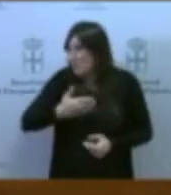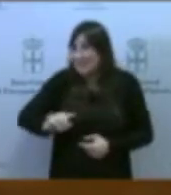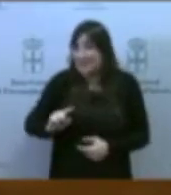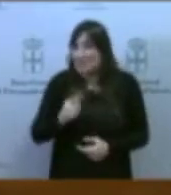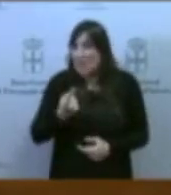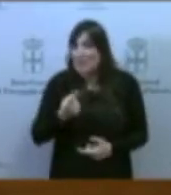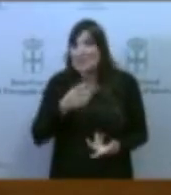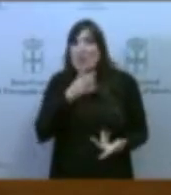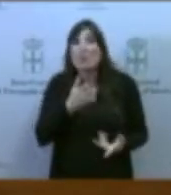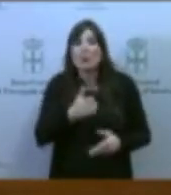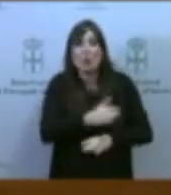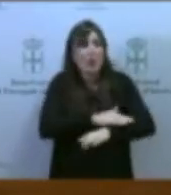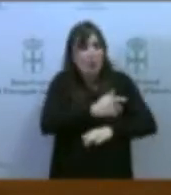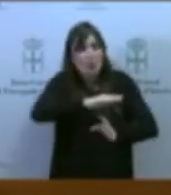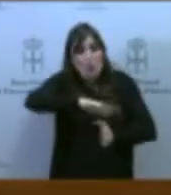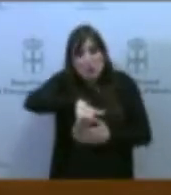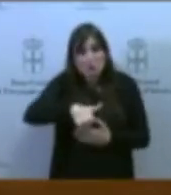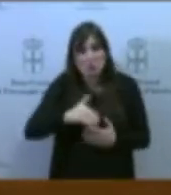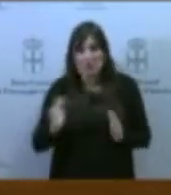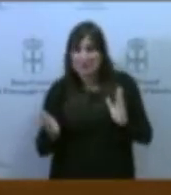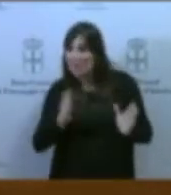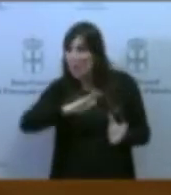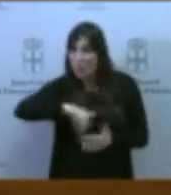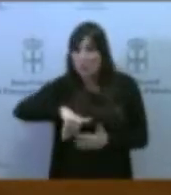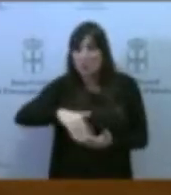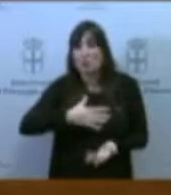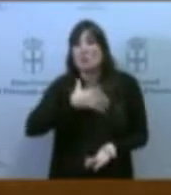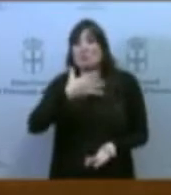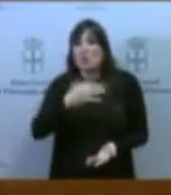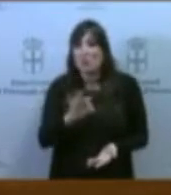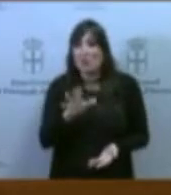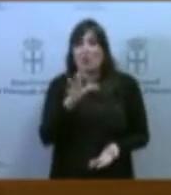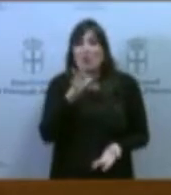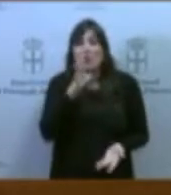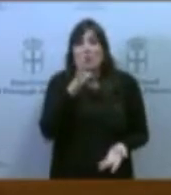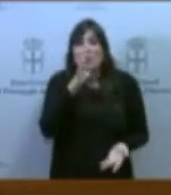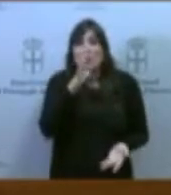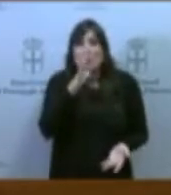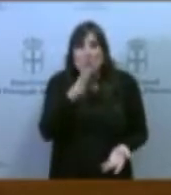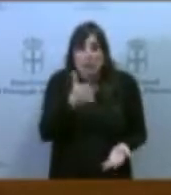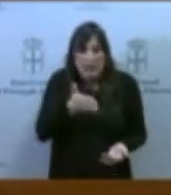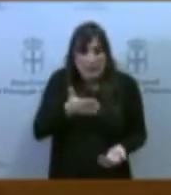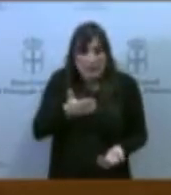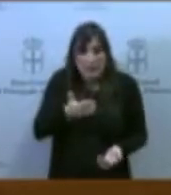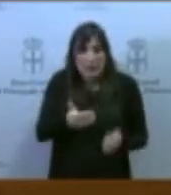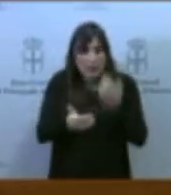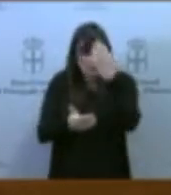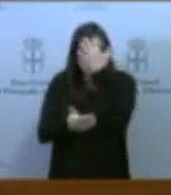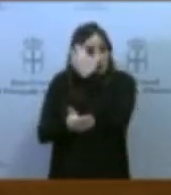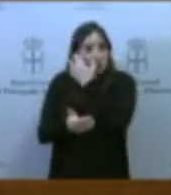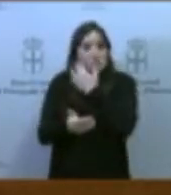porque seguramente al corto plazo la composición política va a